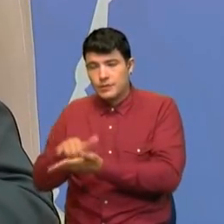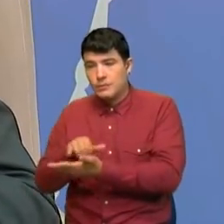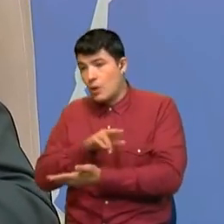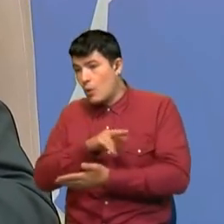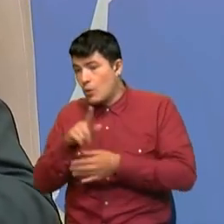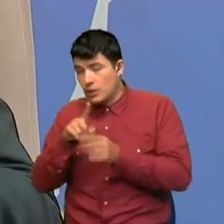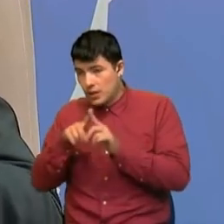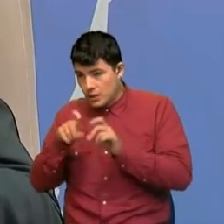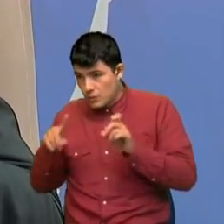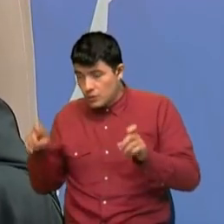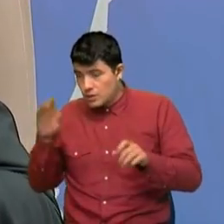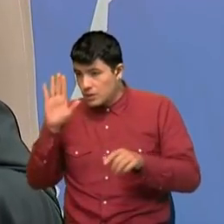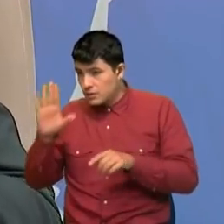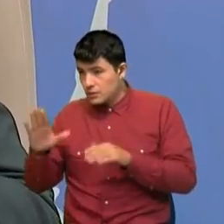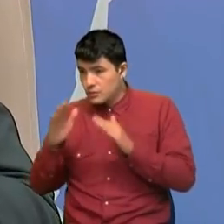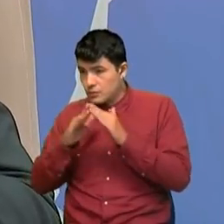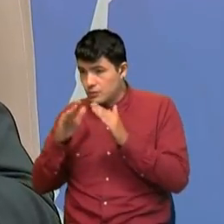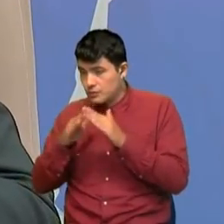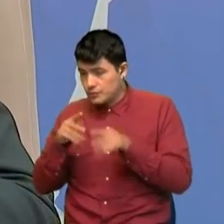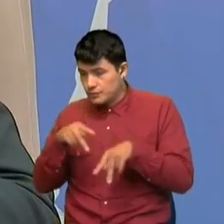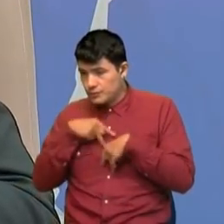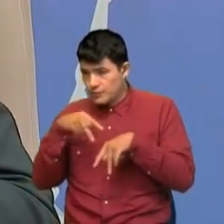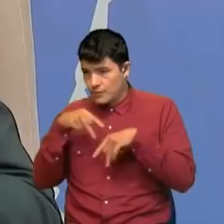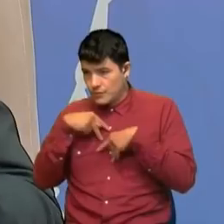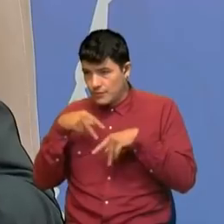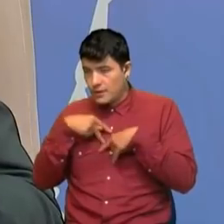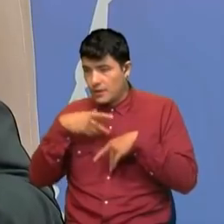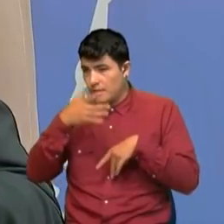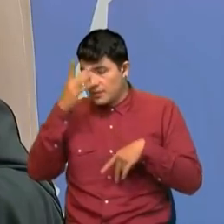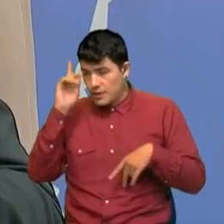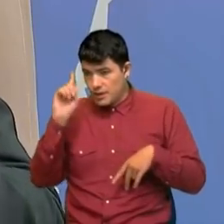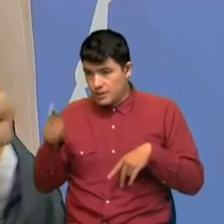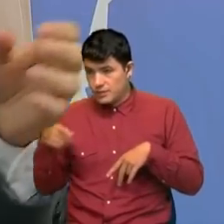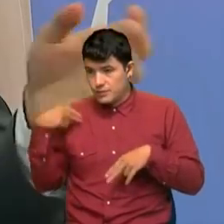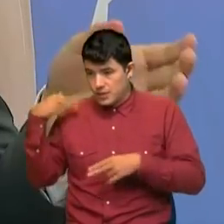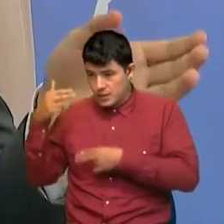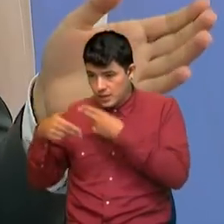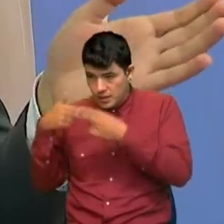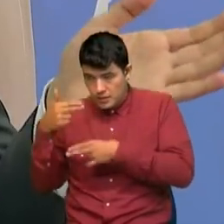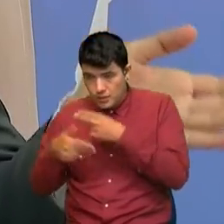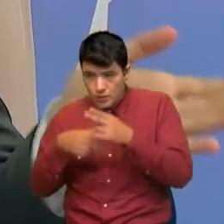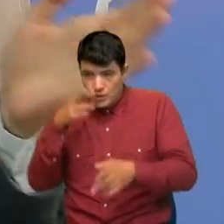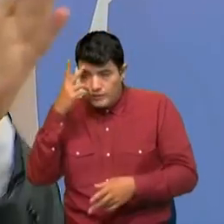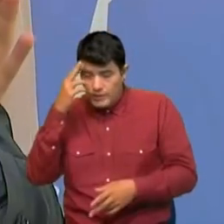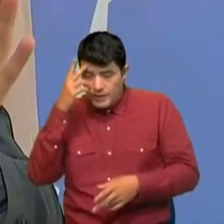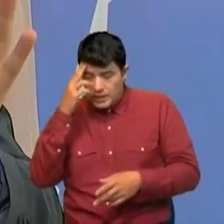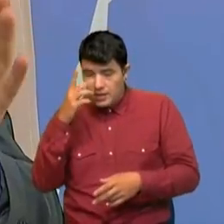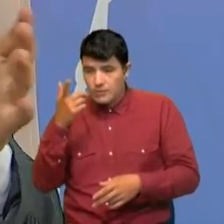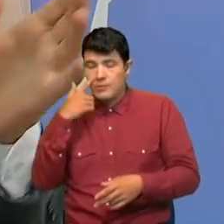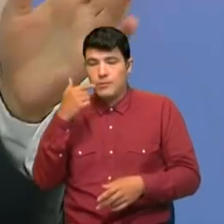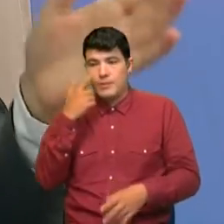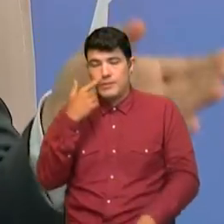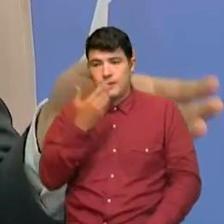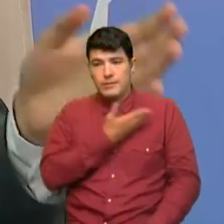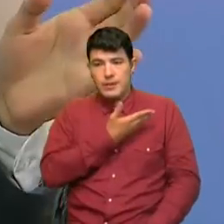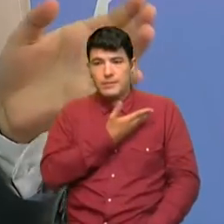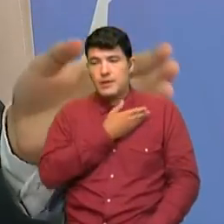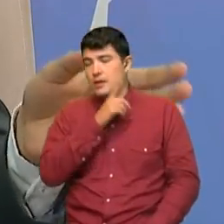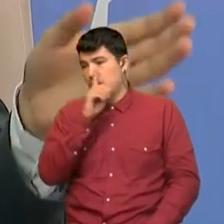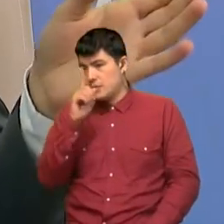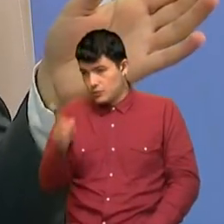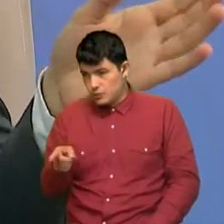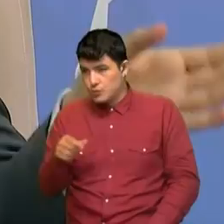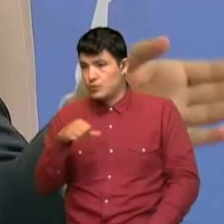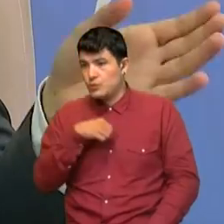cosa sería los bienes que él adquiera a título personal, porque los herederos obviamente heredan por padre y por madre, sí, entonces ellos ya en